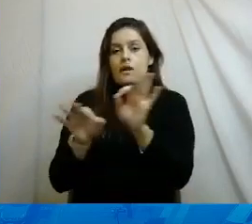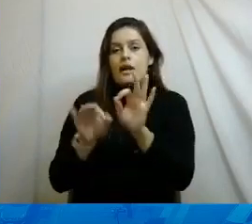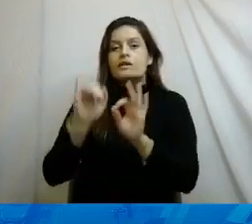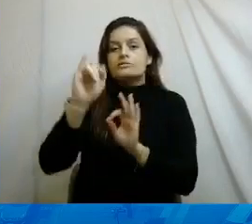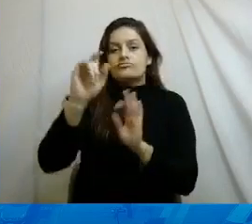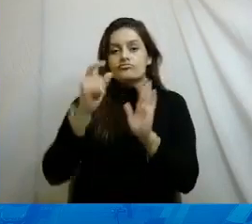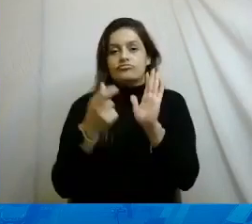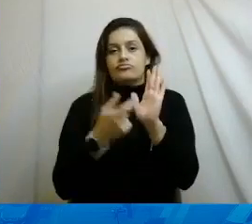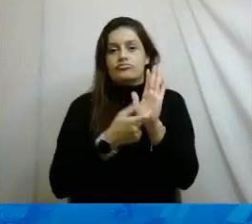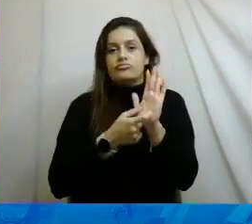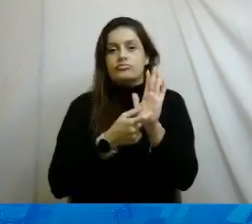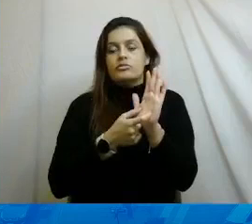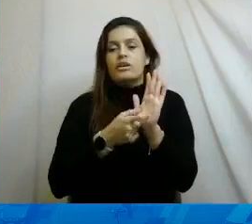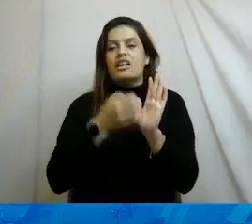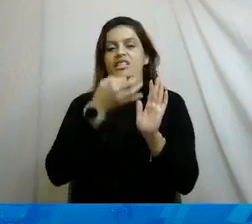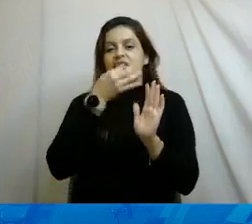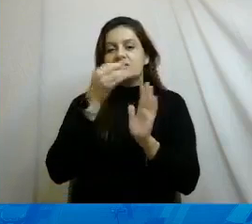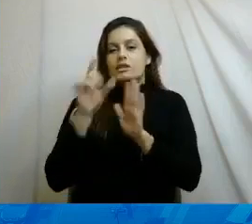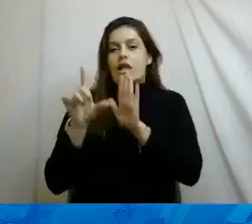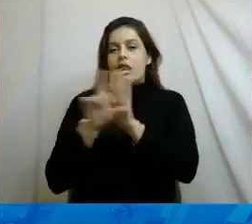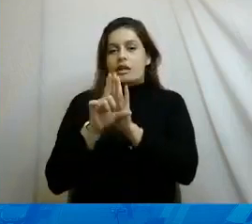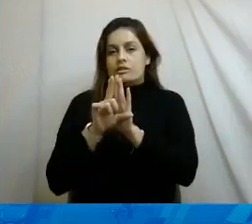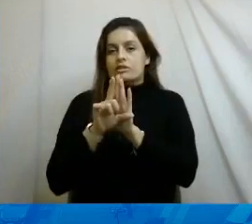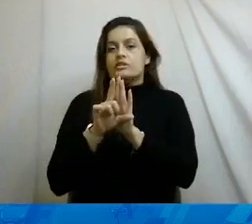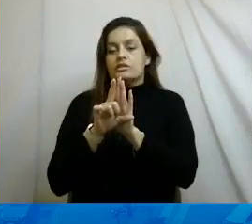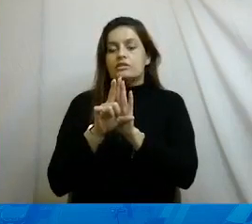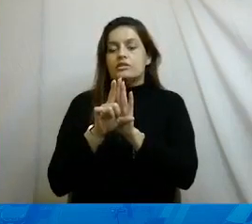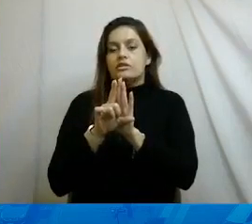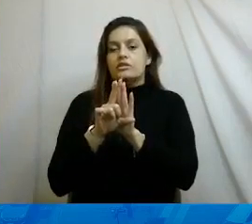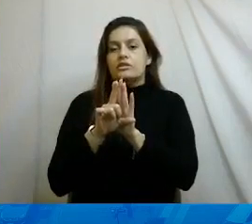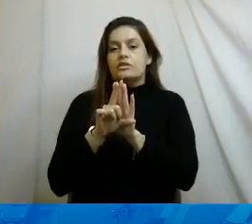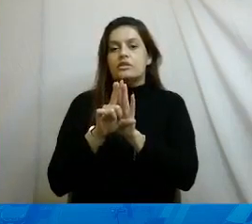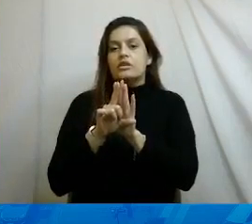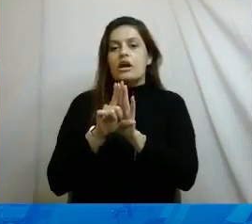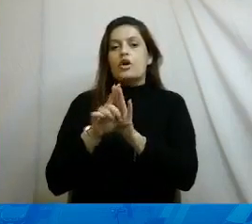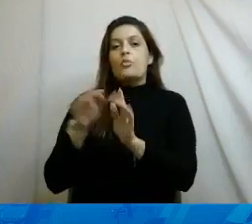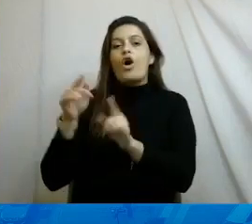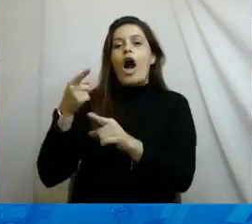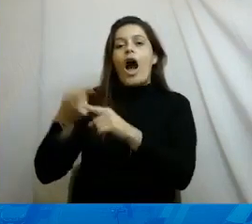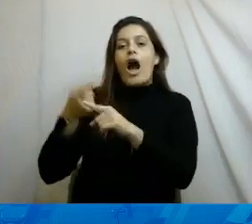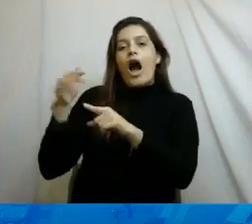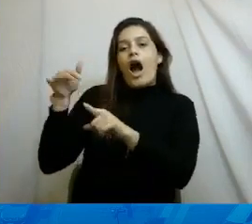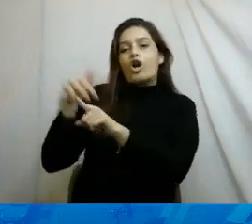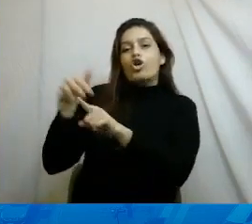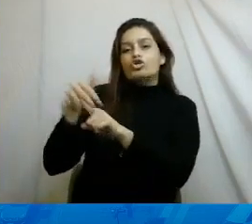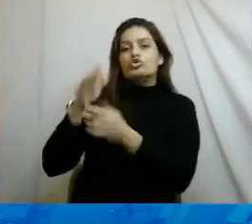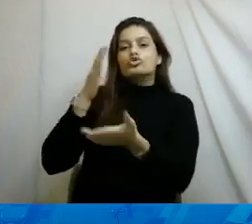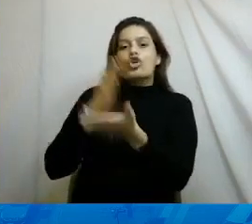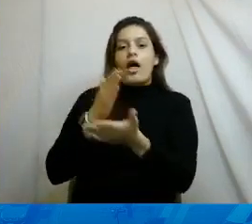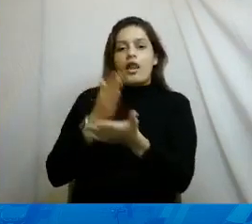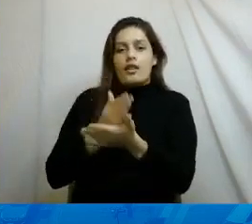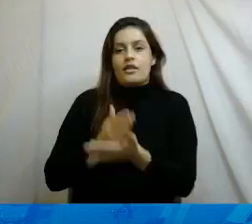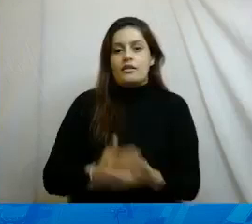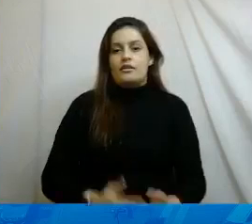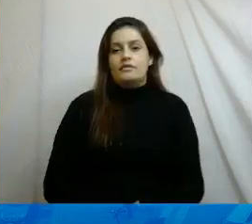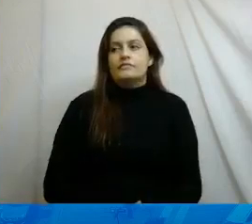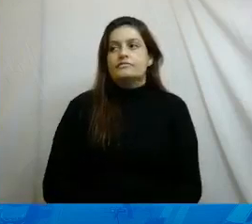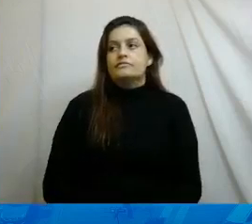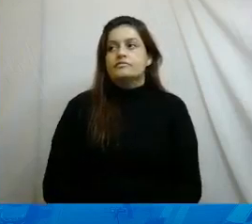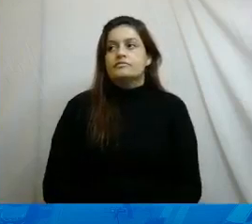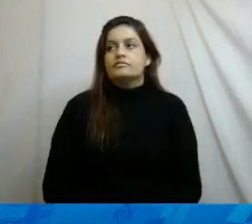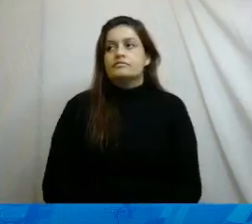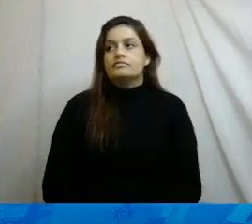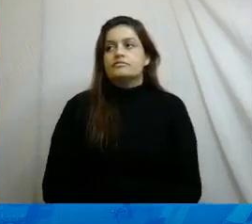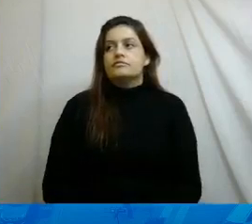categorizó, como la legislación lo dice, como acoso escolar. Solo precisar eso. Gracias,